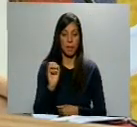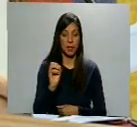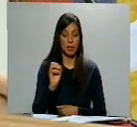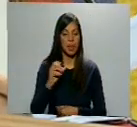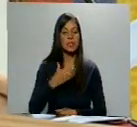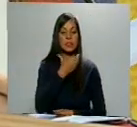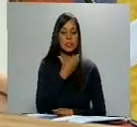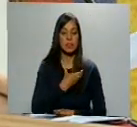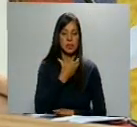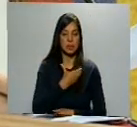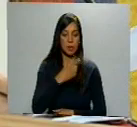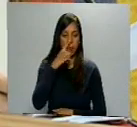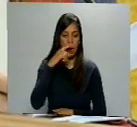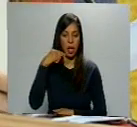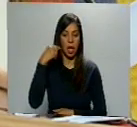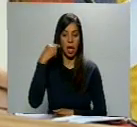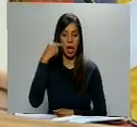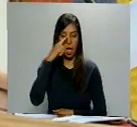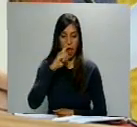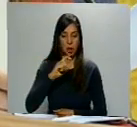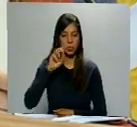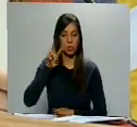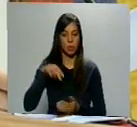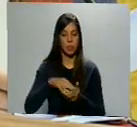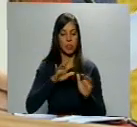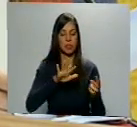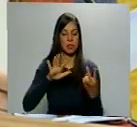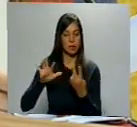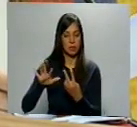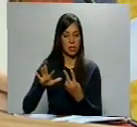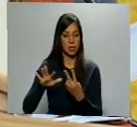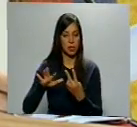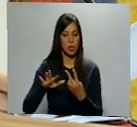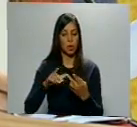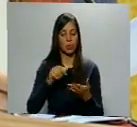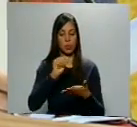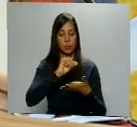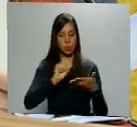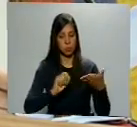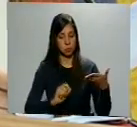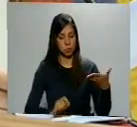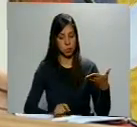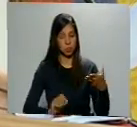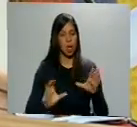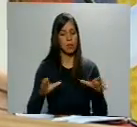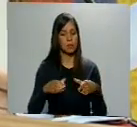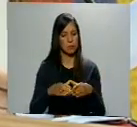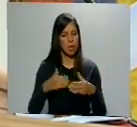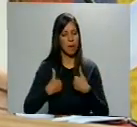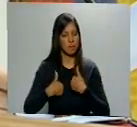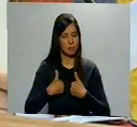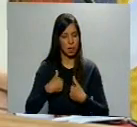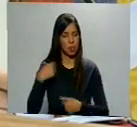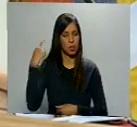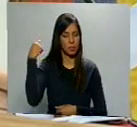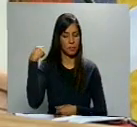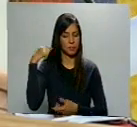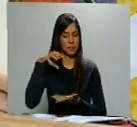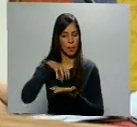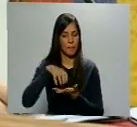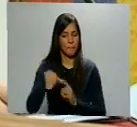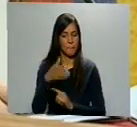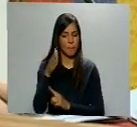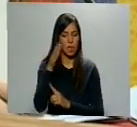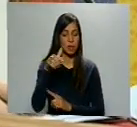20 de diciembre de 2017. Por ser este acto un registro sucinto de lo acontecido en el hemiciclo protocolar del Palacio